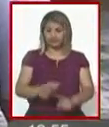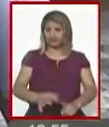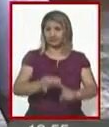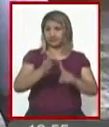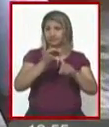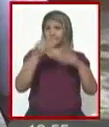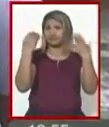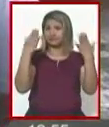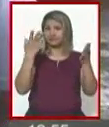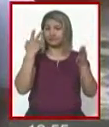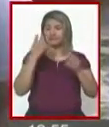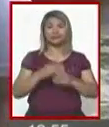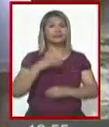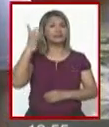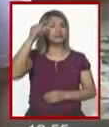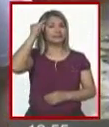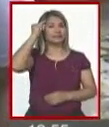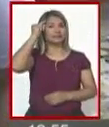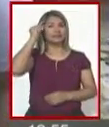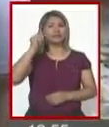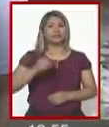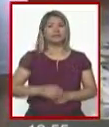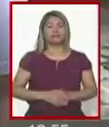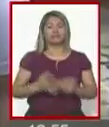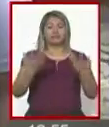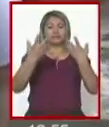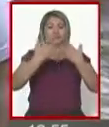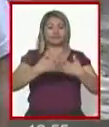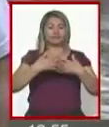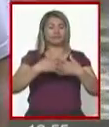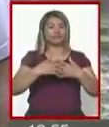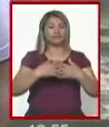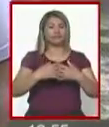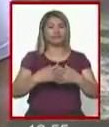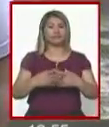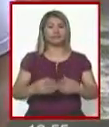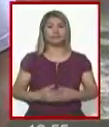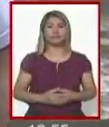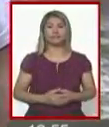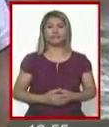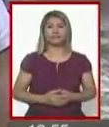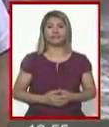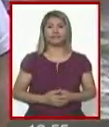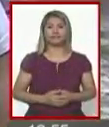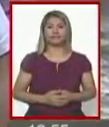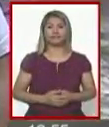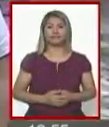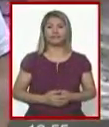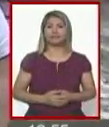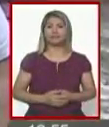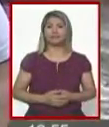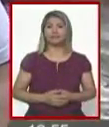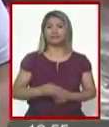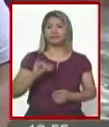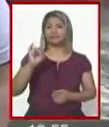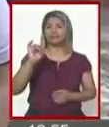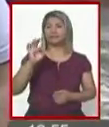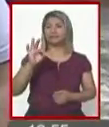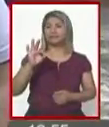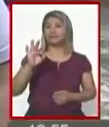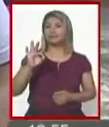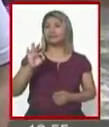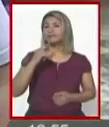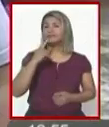hemos visto de que el gobierno con su empresa de o en la empresa nacionalizada a que yacimientos